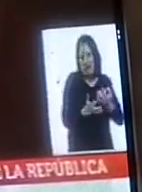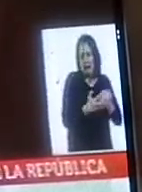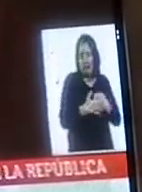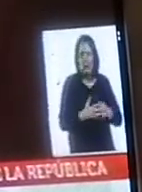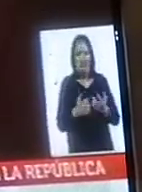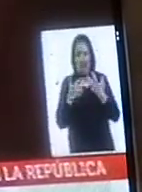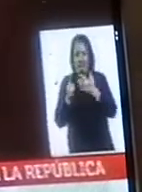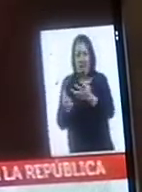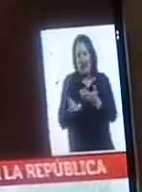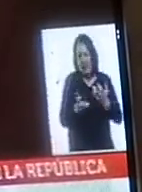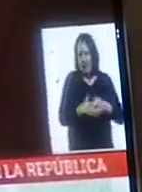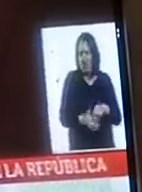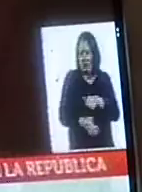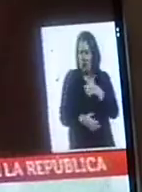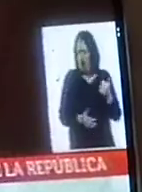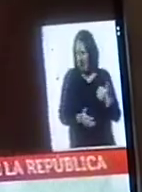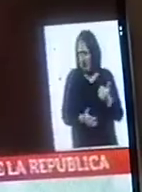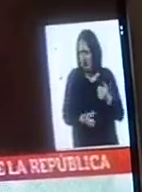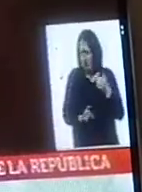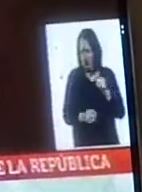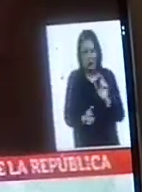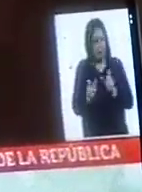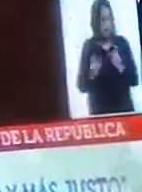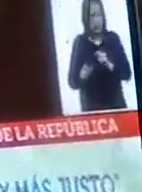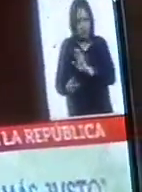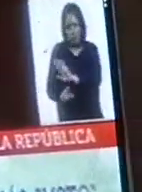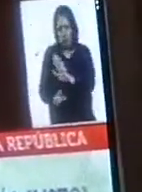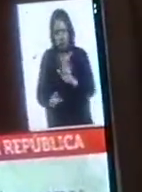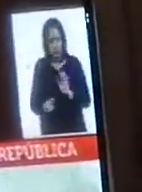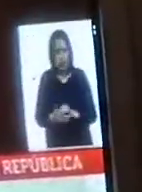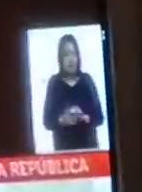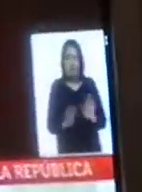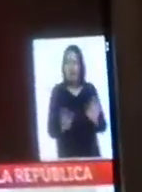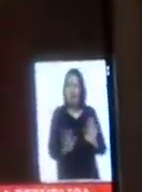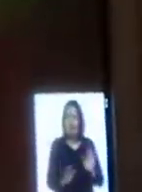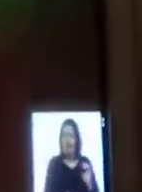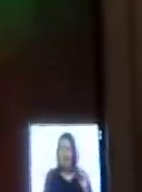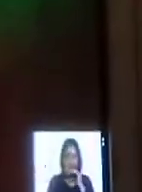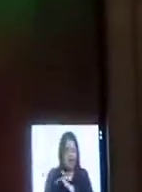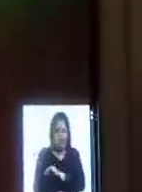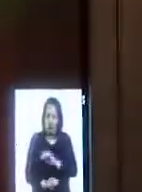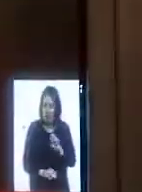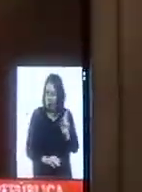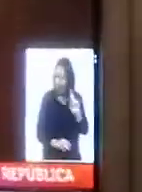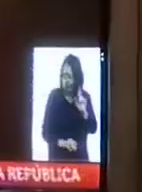y otros bienes de propiedad de los ciudadanos lo que es totalmente